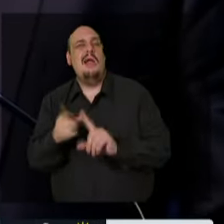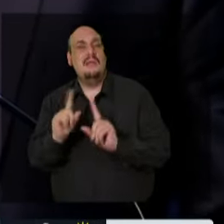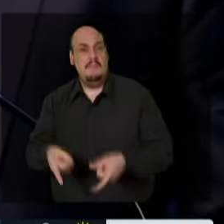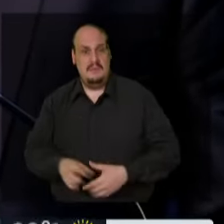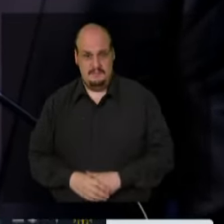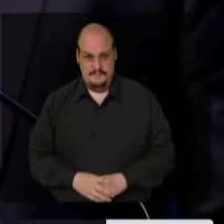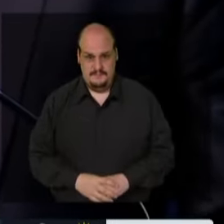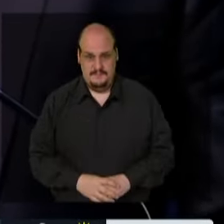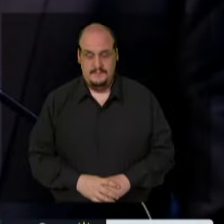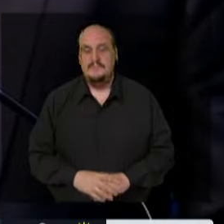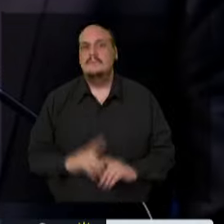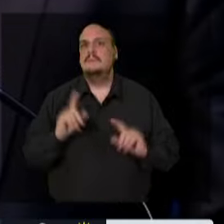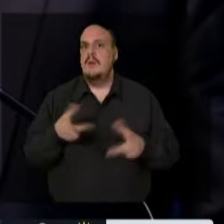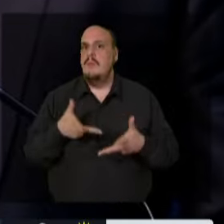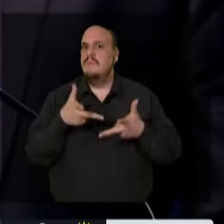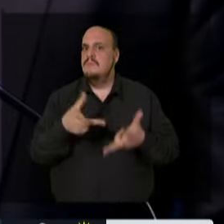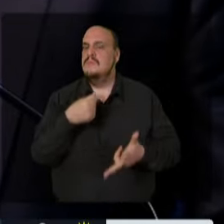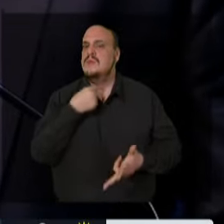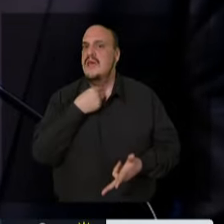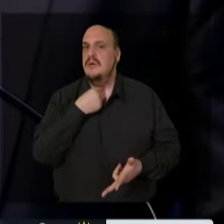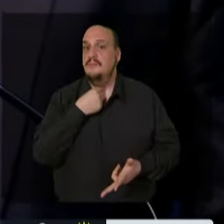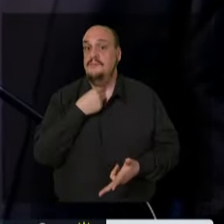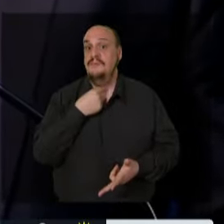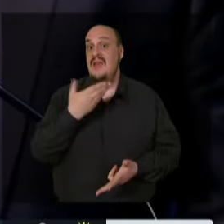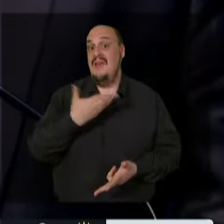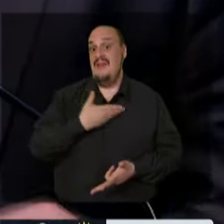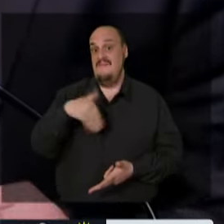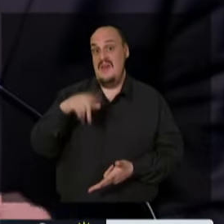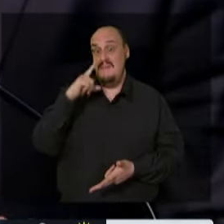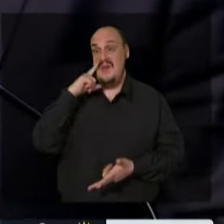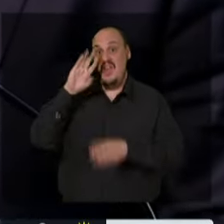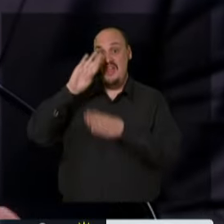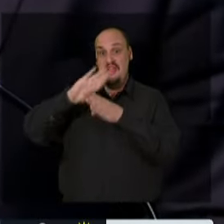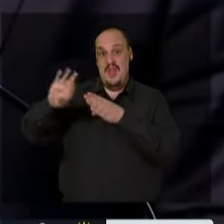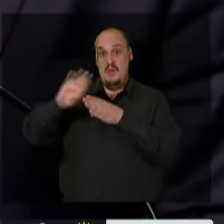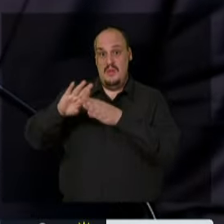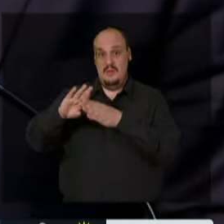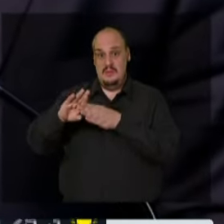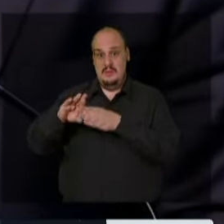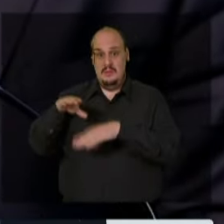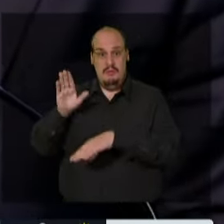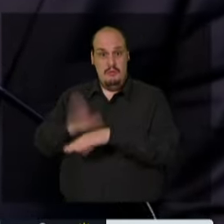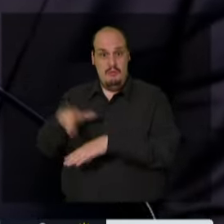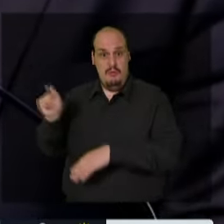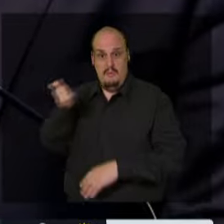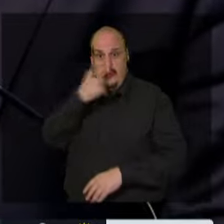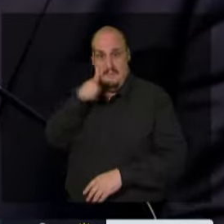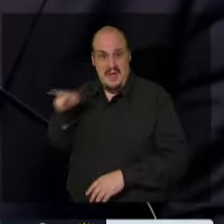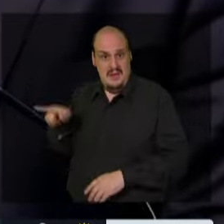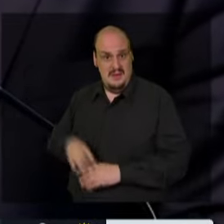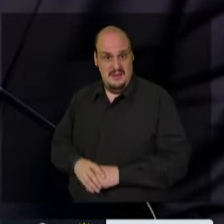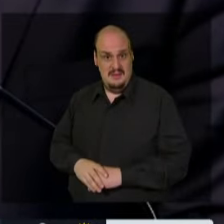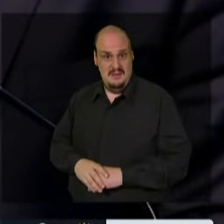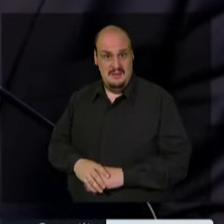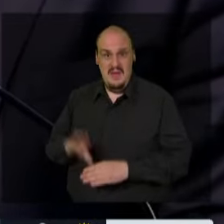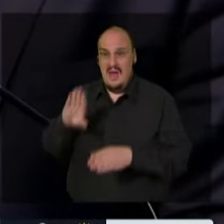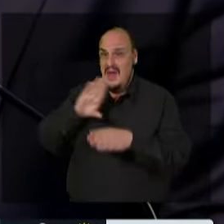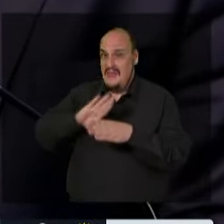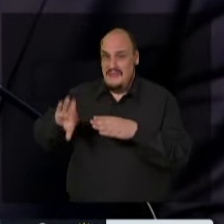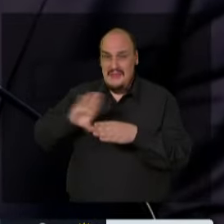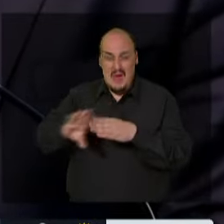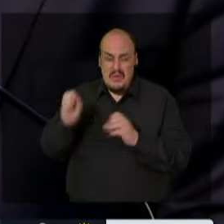decirles además que la deuda con el FMI la trajo Macri a la Argentina y fue la deuda más